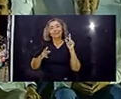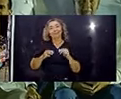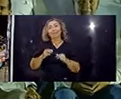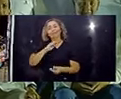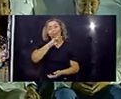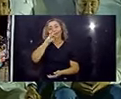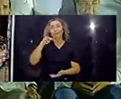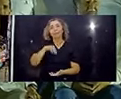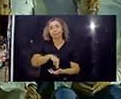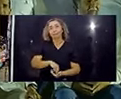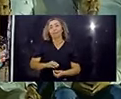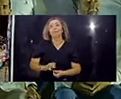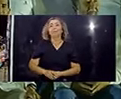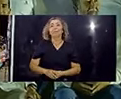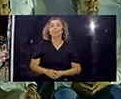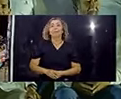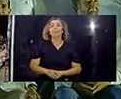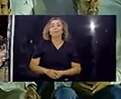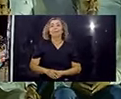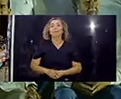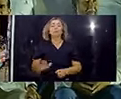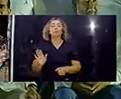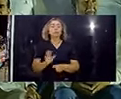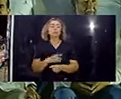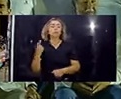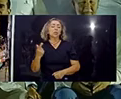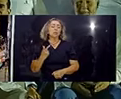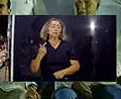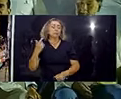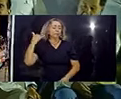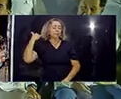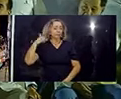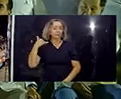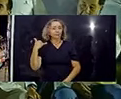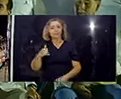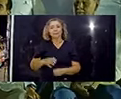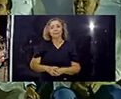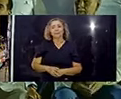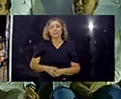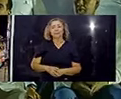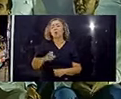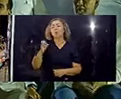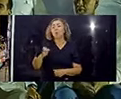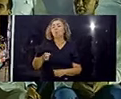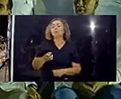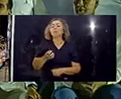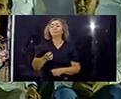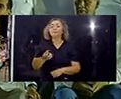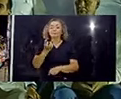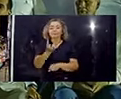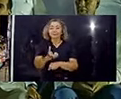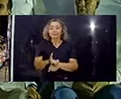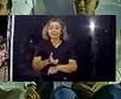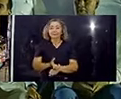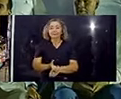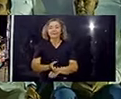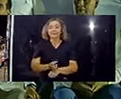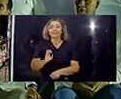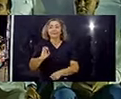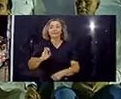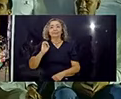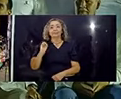venido porque Yucatán es un estado maravilloso